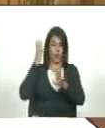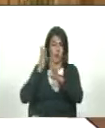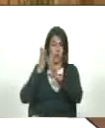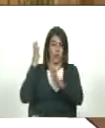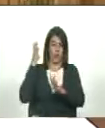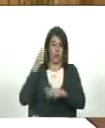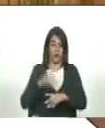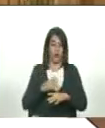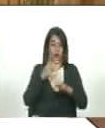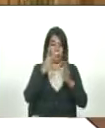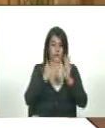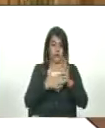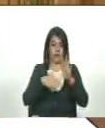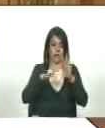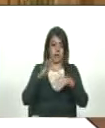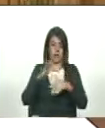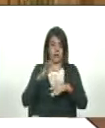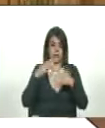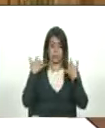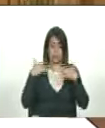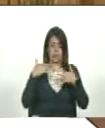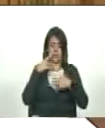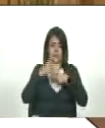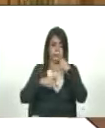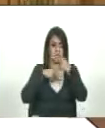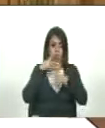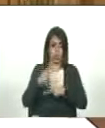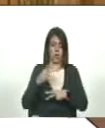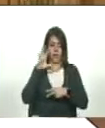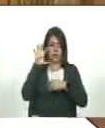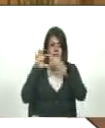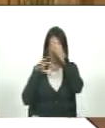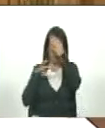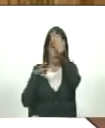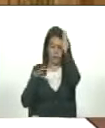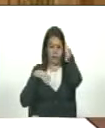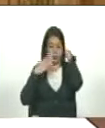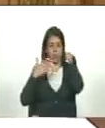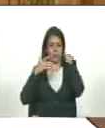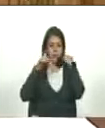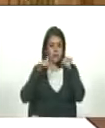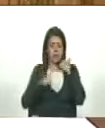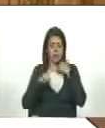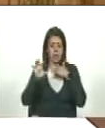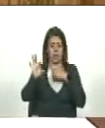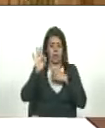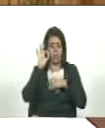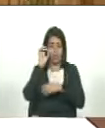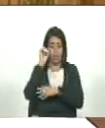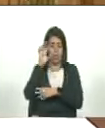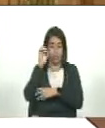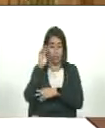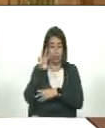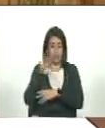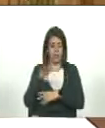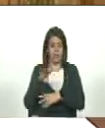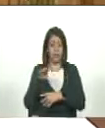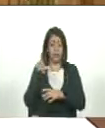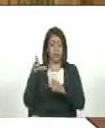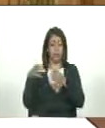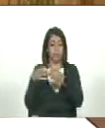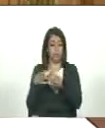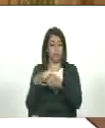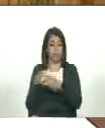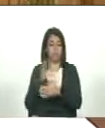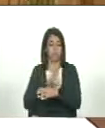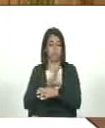año 2015 y el impacto político que tuvo en el país cuando aquí se eligió una asamblea entreguista